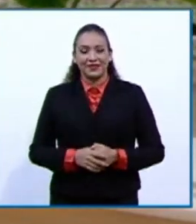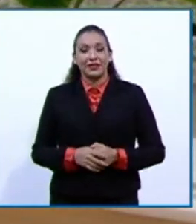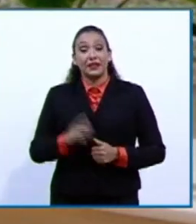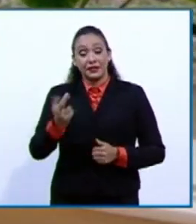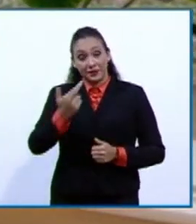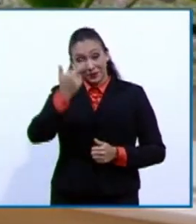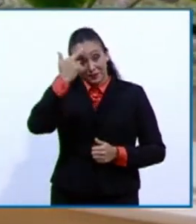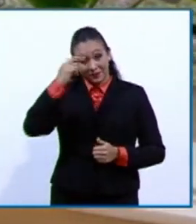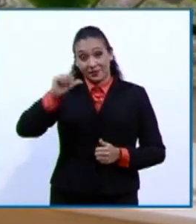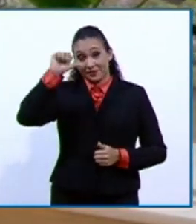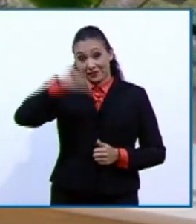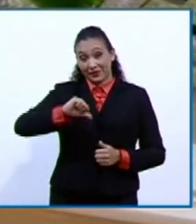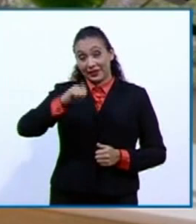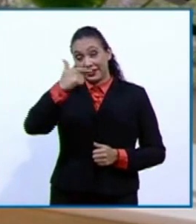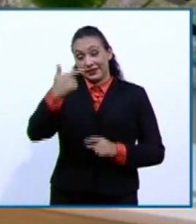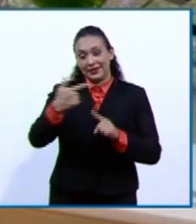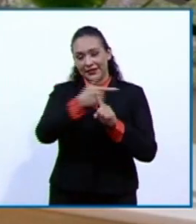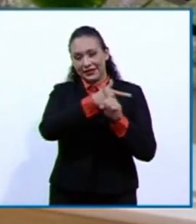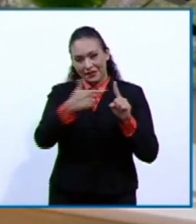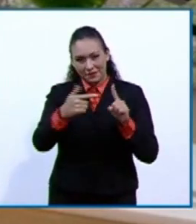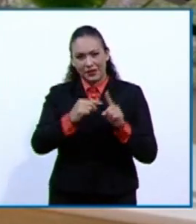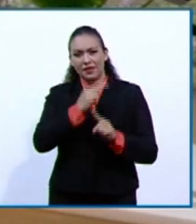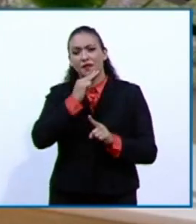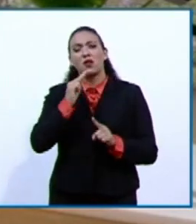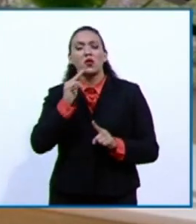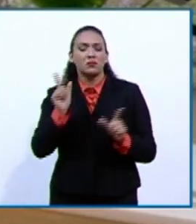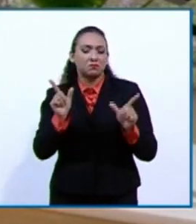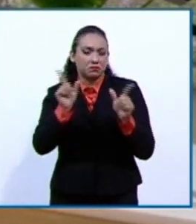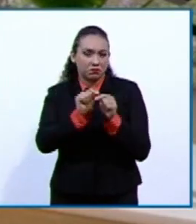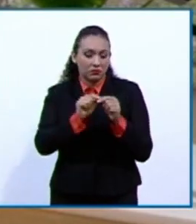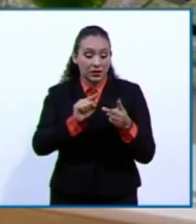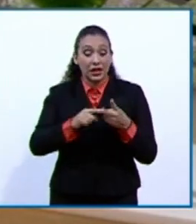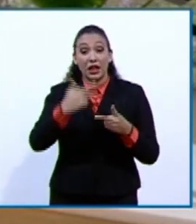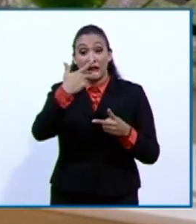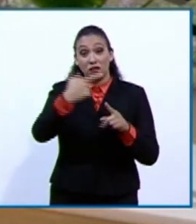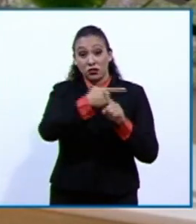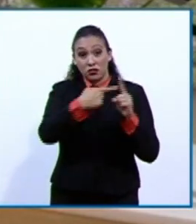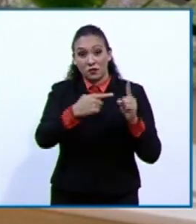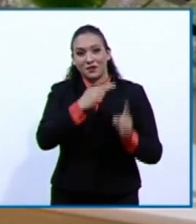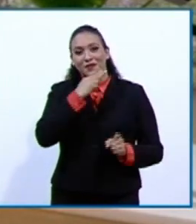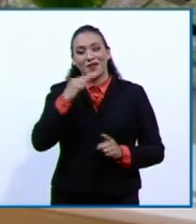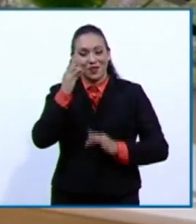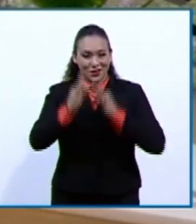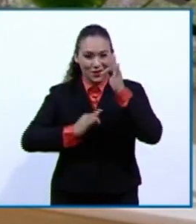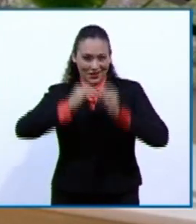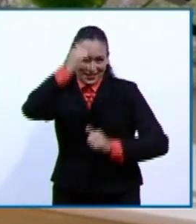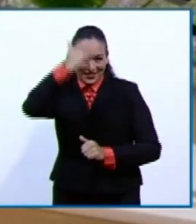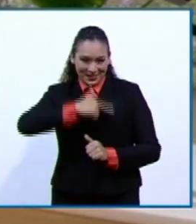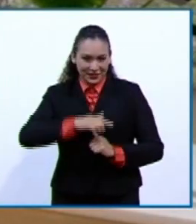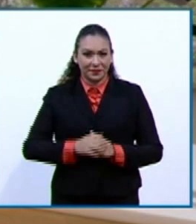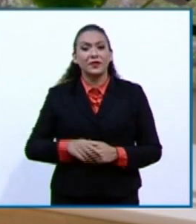Poder Judicial de la Federación. Siga a las 19:30 horas nuestro avance informativo y a las 20:30